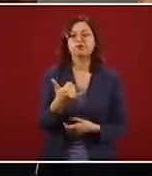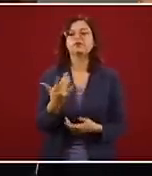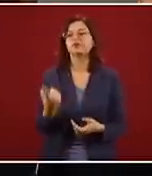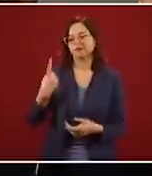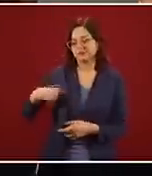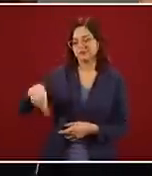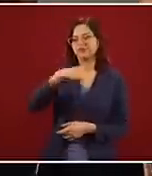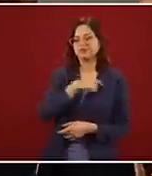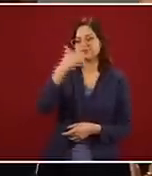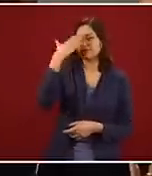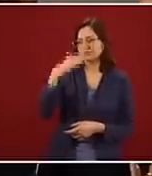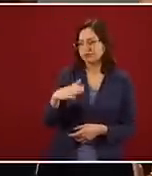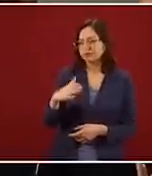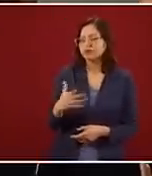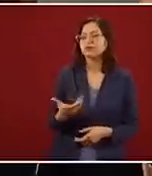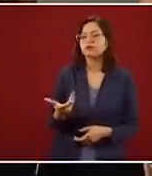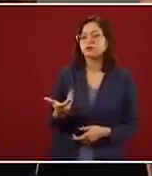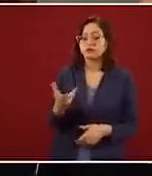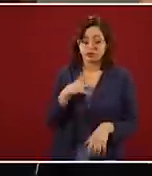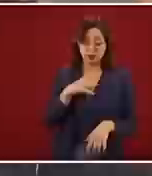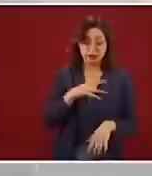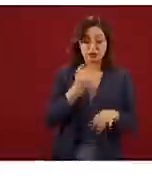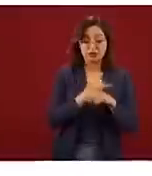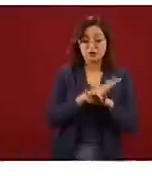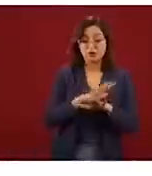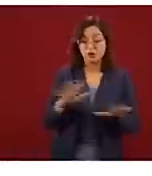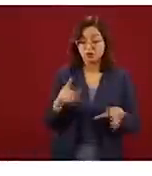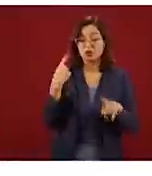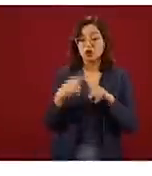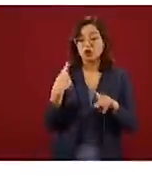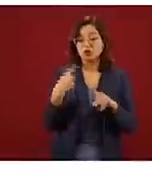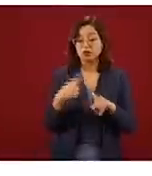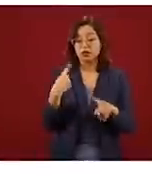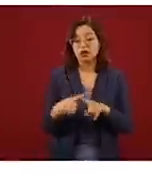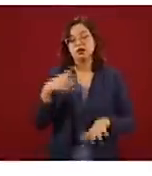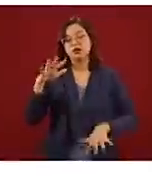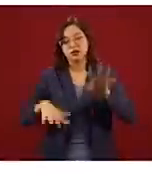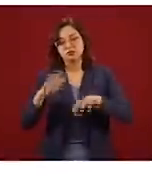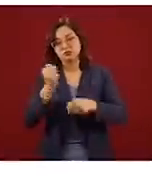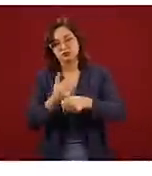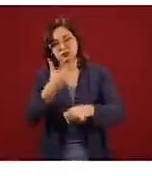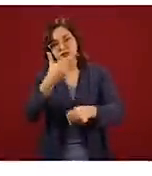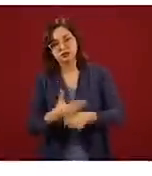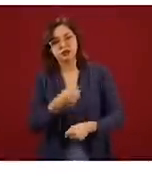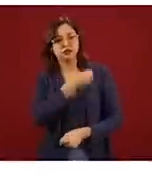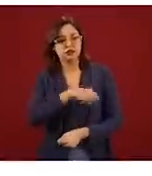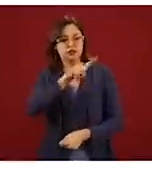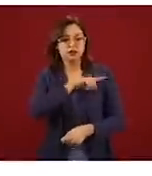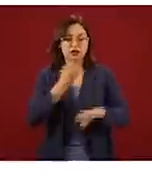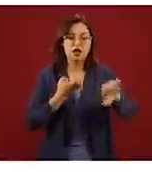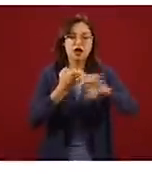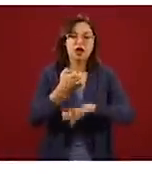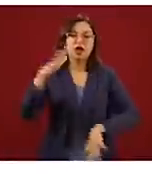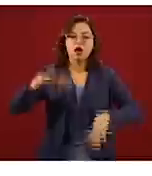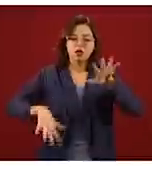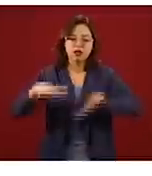sabemos si tenemos la información precisa a quién llamar. A veces es un secretario de salud estatal, a veces es un coordinador